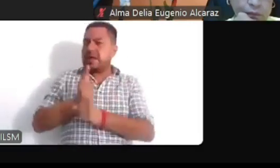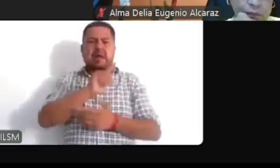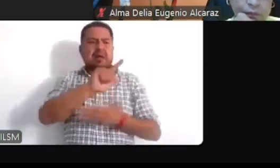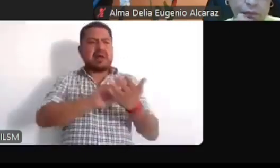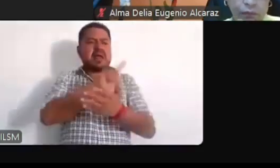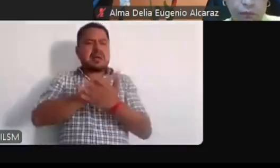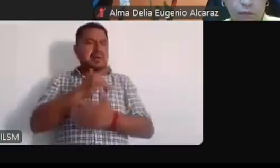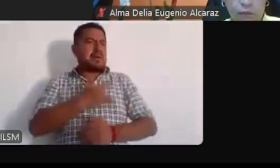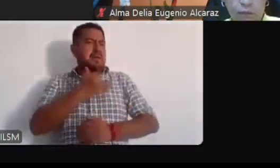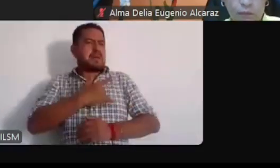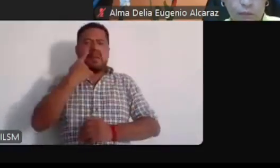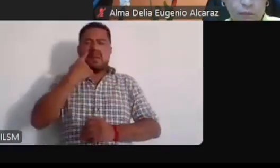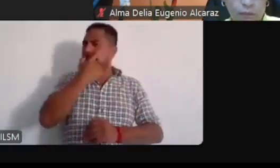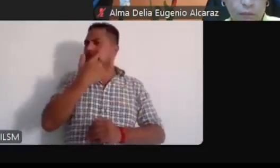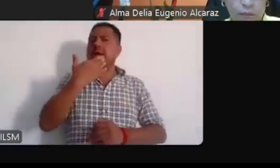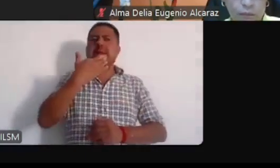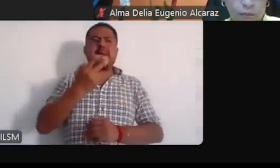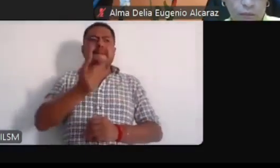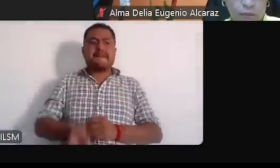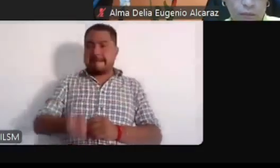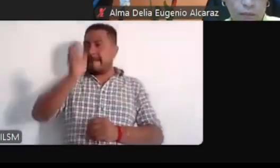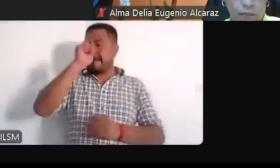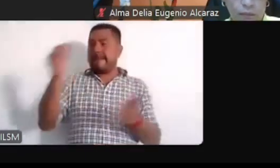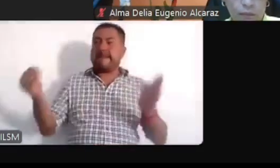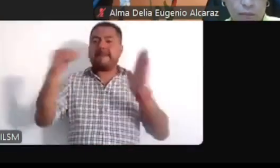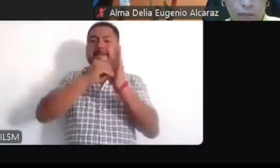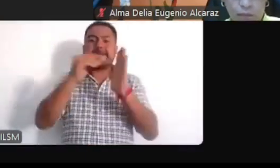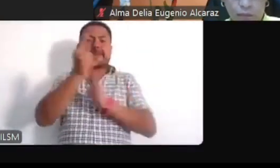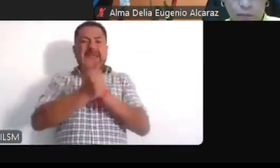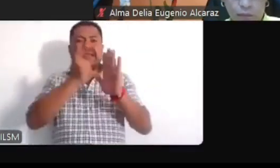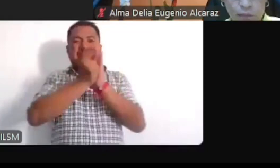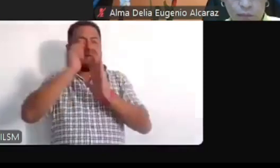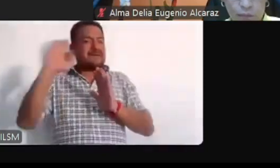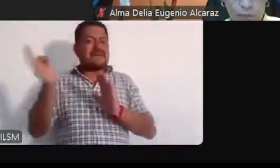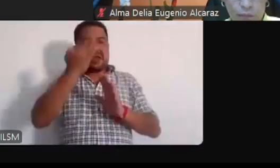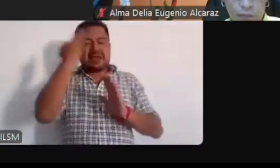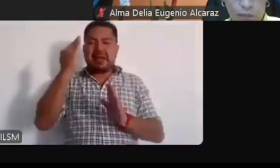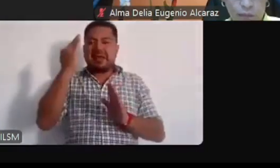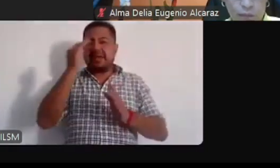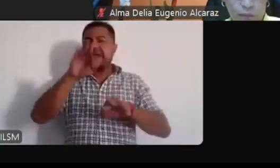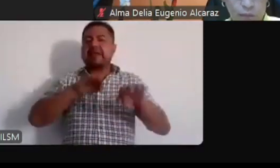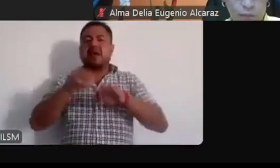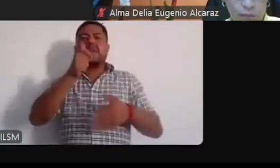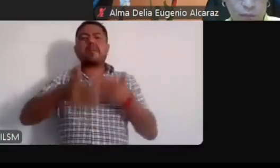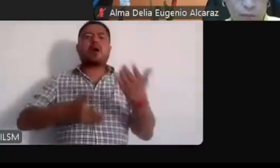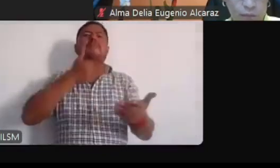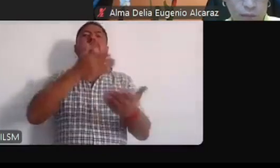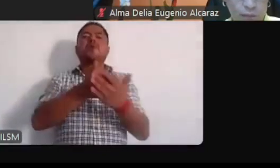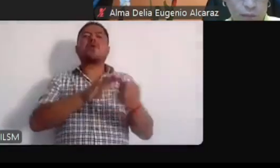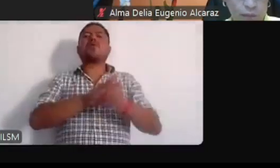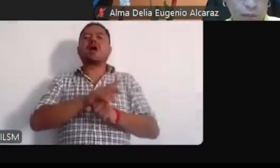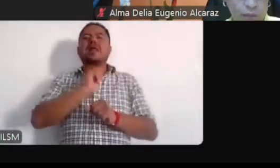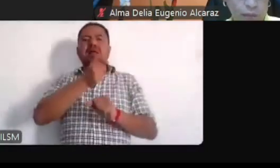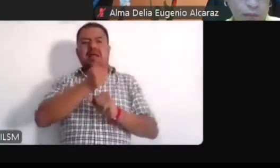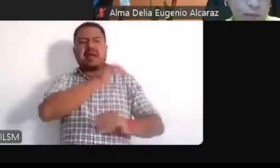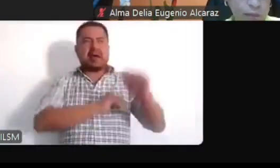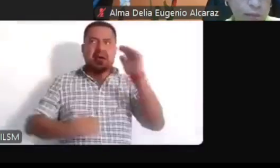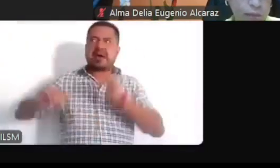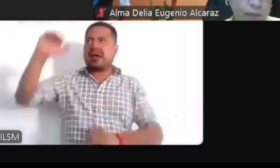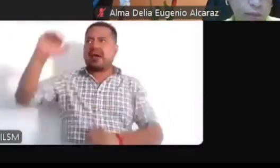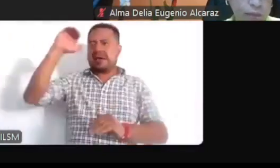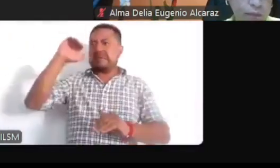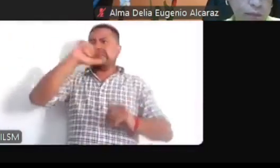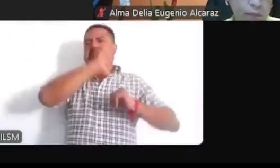satisfechas las formalidades y exigencias requeridas por la Ley Federal del trabajo y se propone la aprobación del mismo elevarlo la categoría del audio